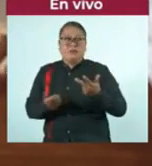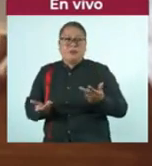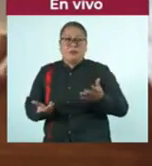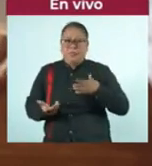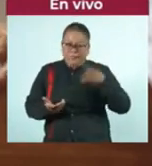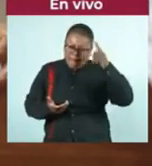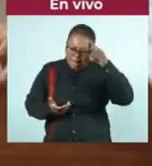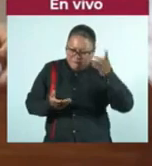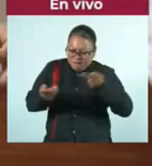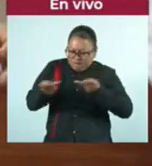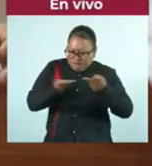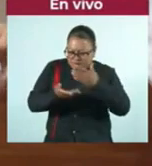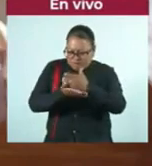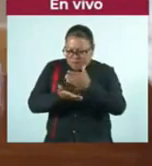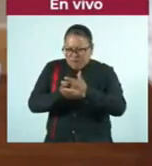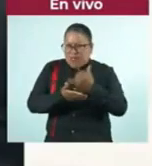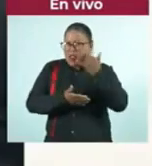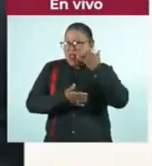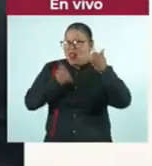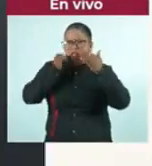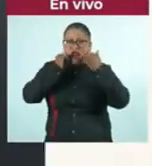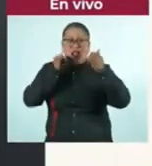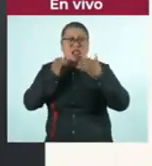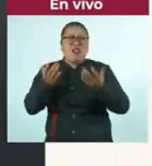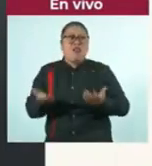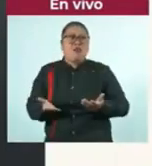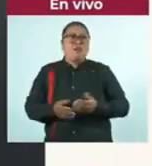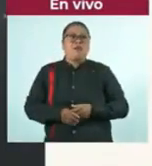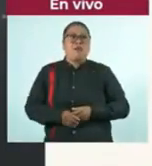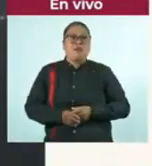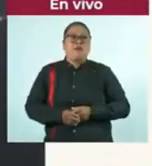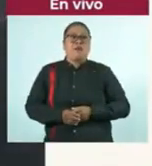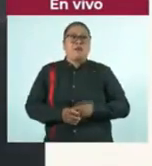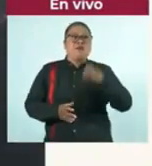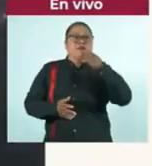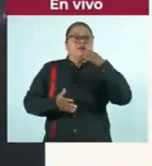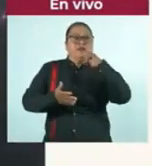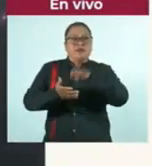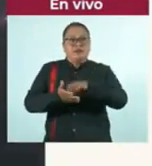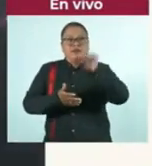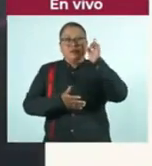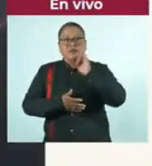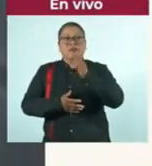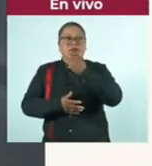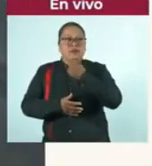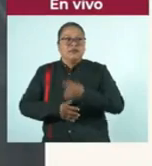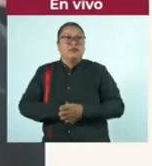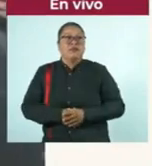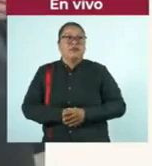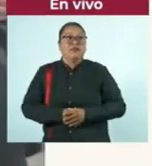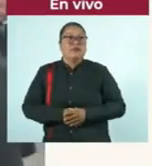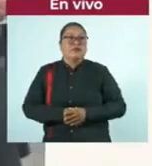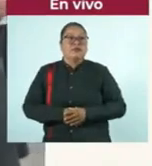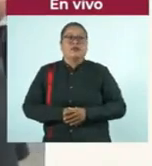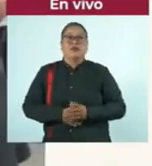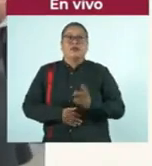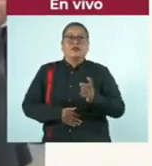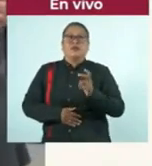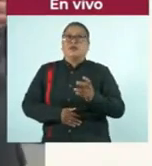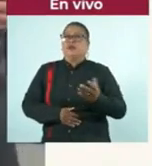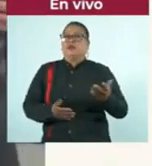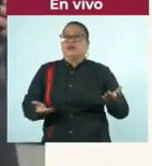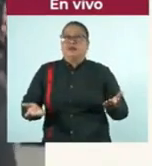organizar y hablar por teléfono con varios secretarios, secretarias y